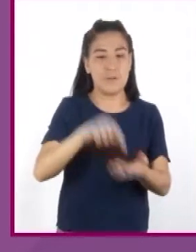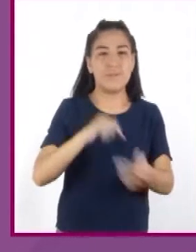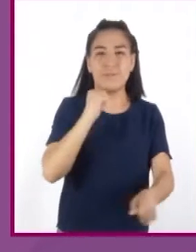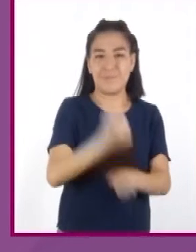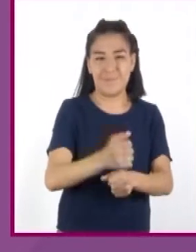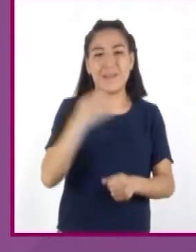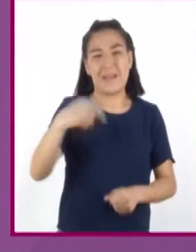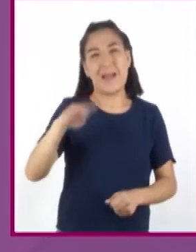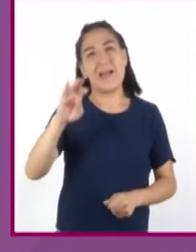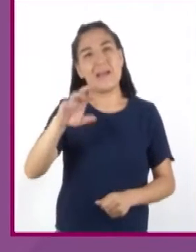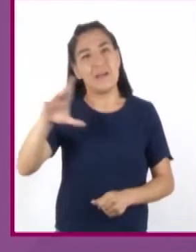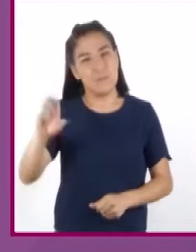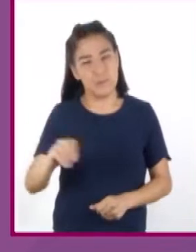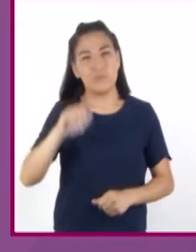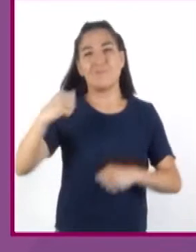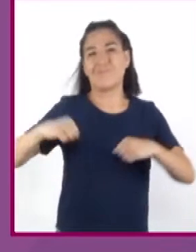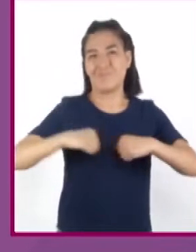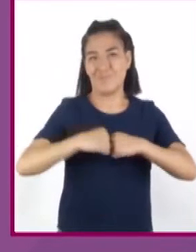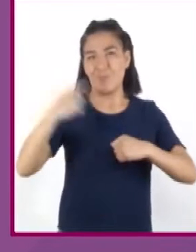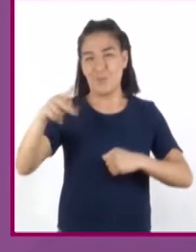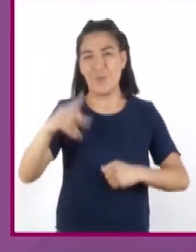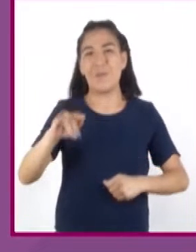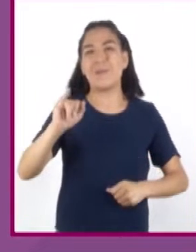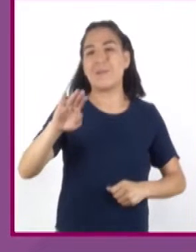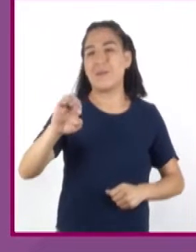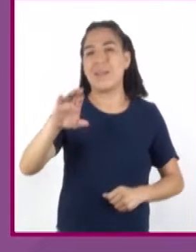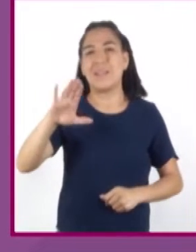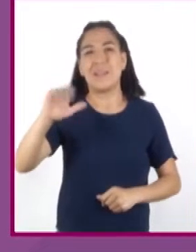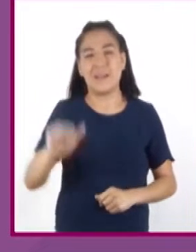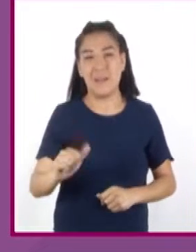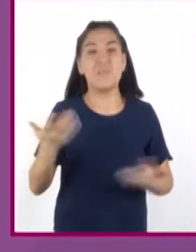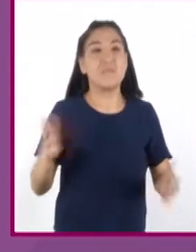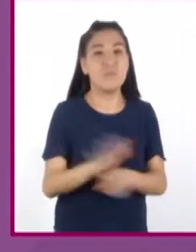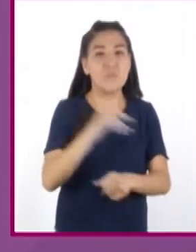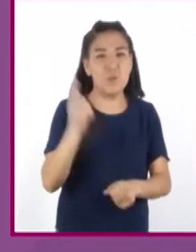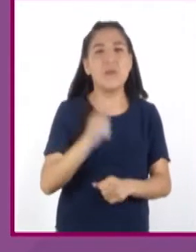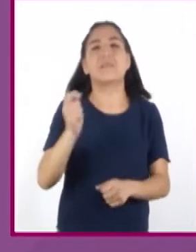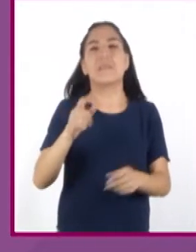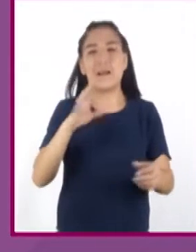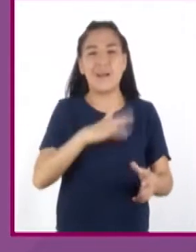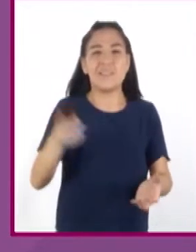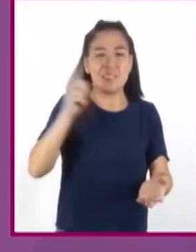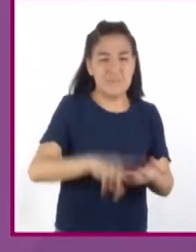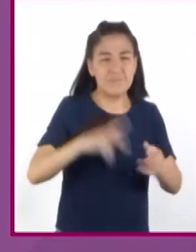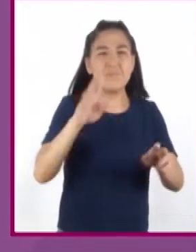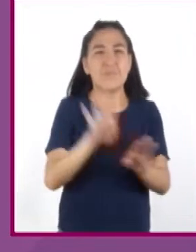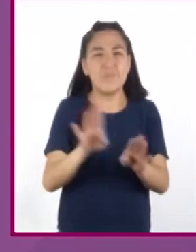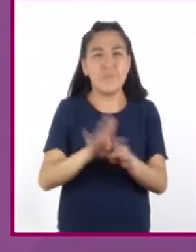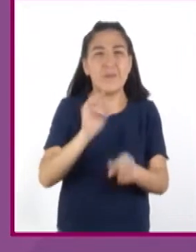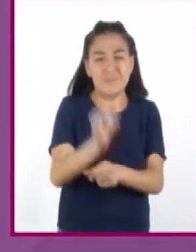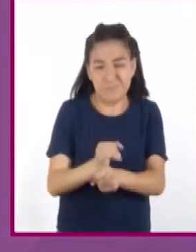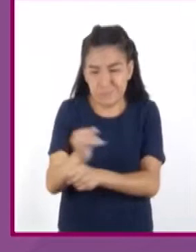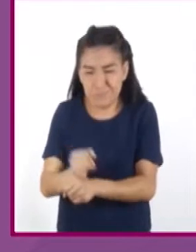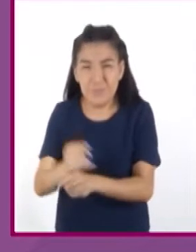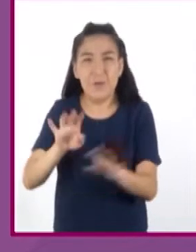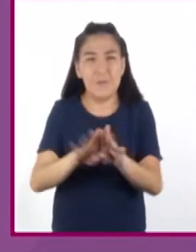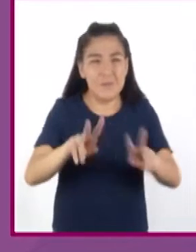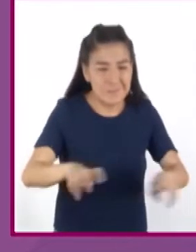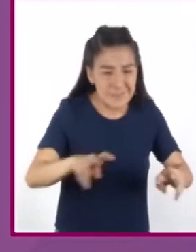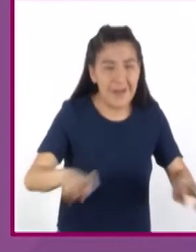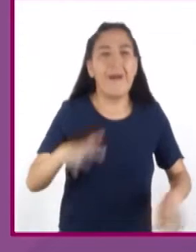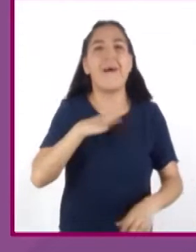Ebro y otras zonas de la península ibérica. Esto se piensa porque se encontraron vestigios de su escritura en monedas, en láminas y en